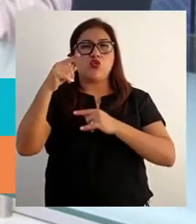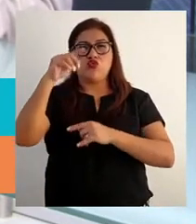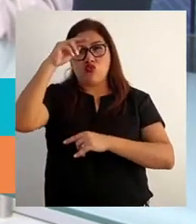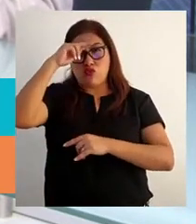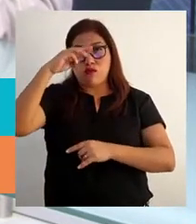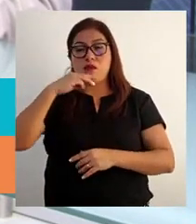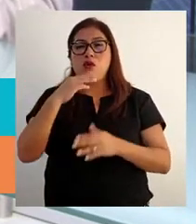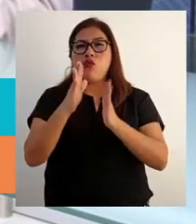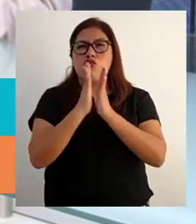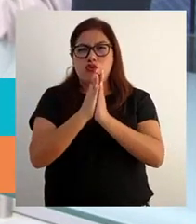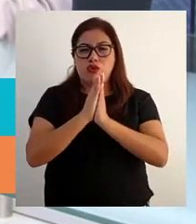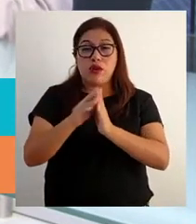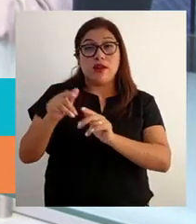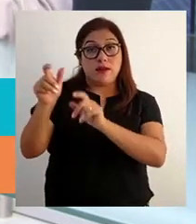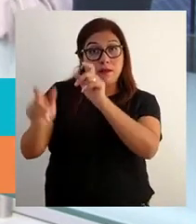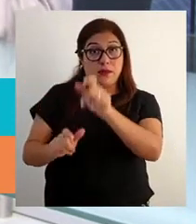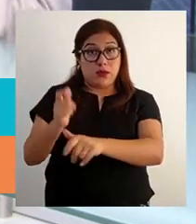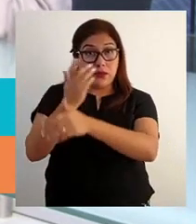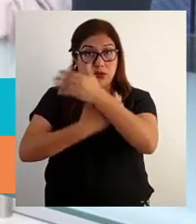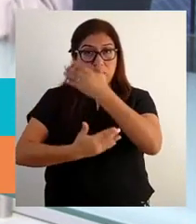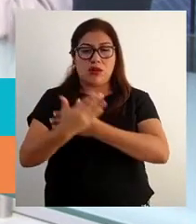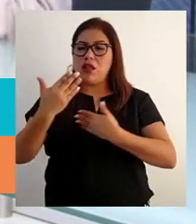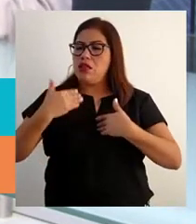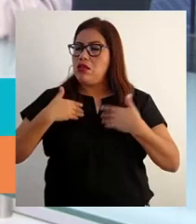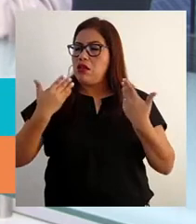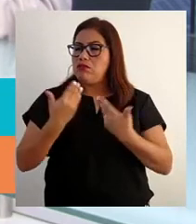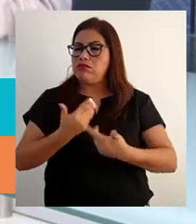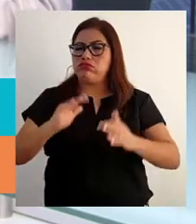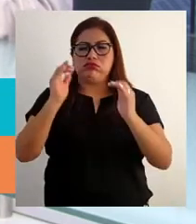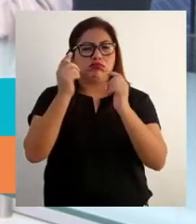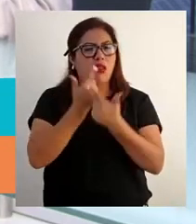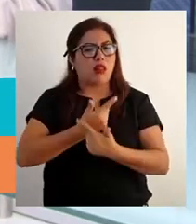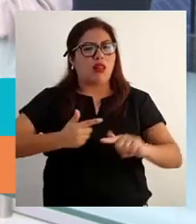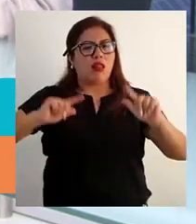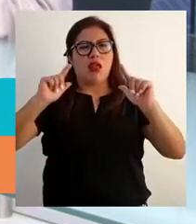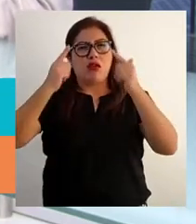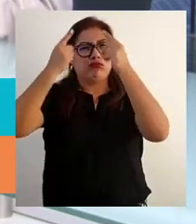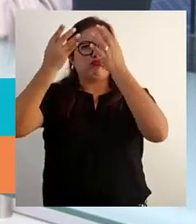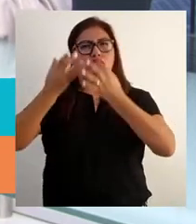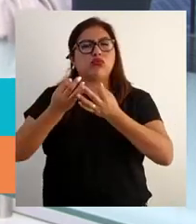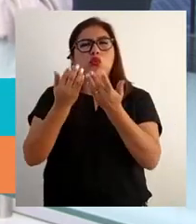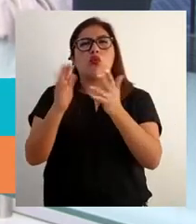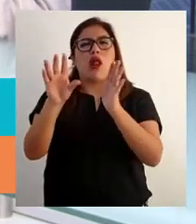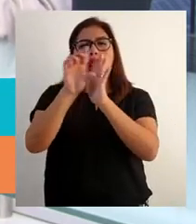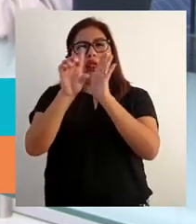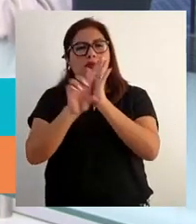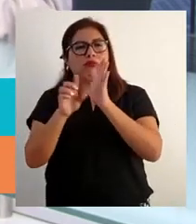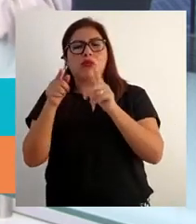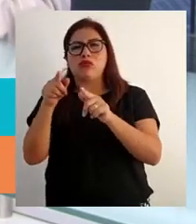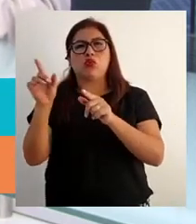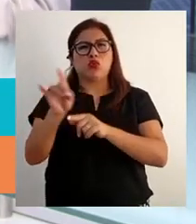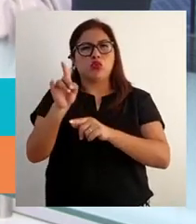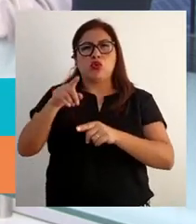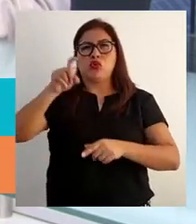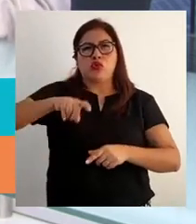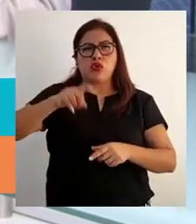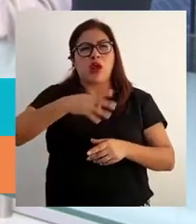con discapacidad tiene plena capacidad jurídica, ya no hace falta un testigo a